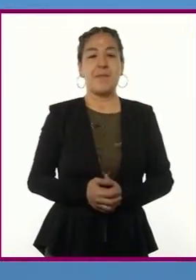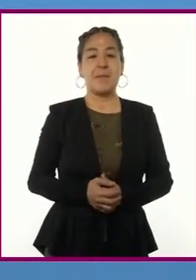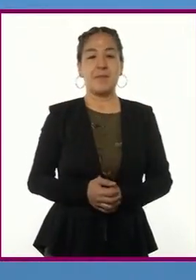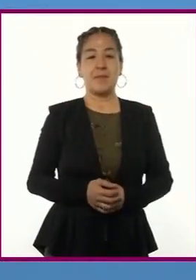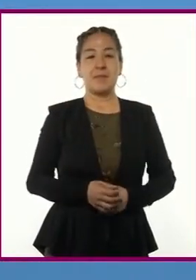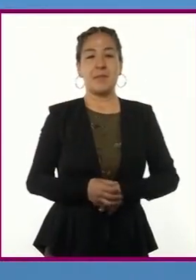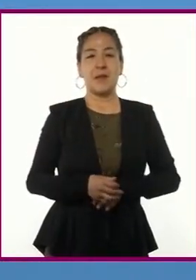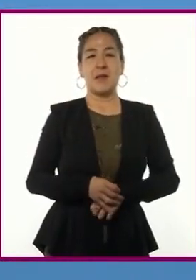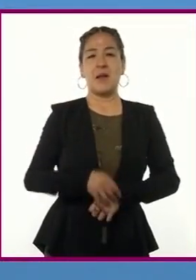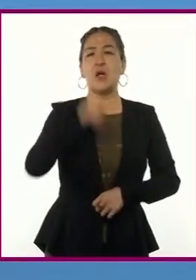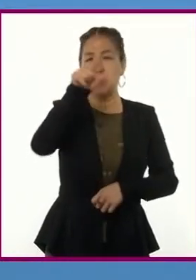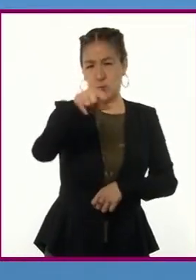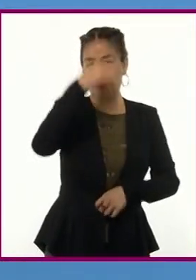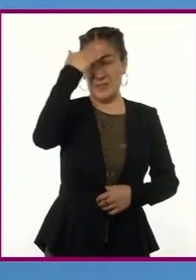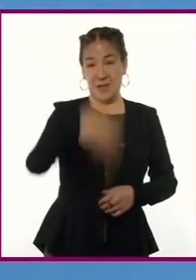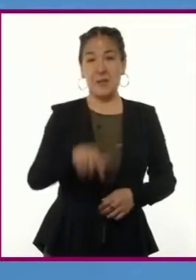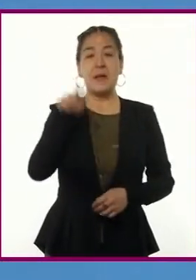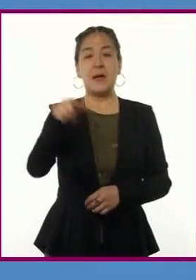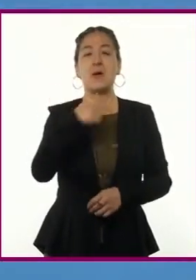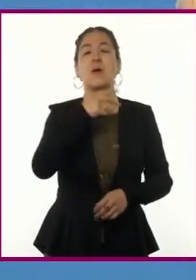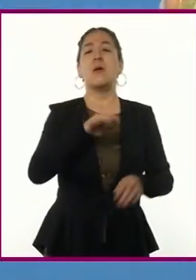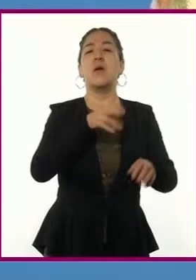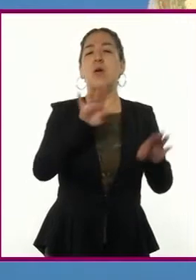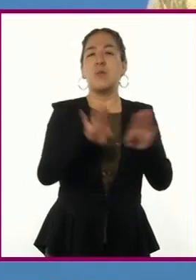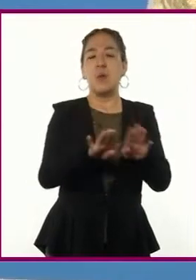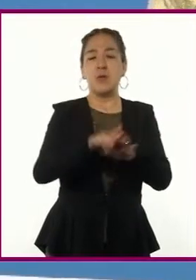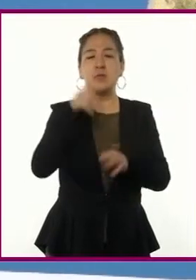¿Sabían que el trabajo de Eguiara y Eguren es